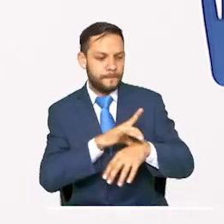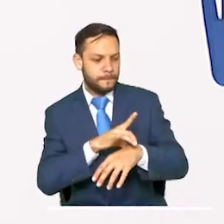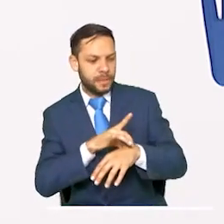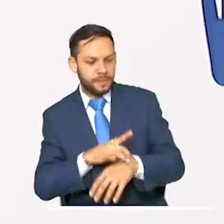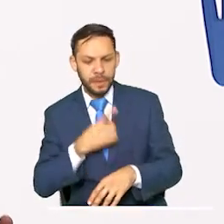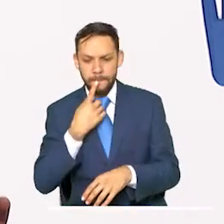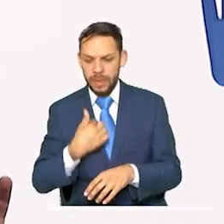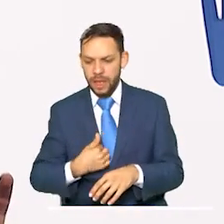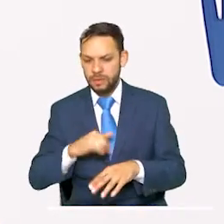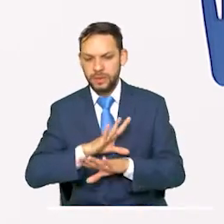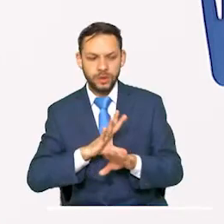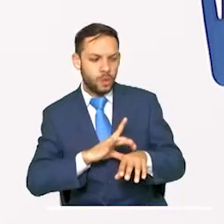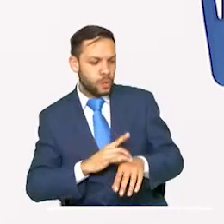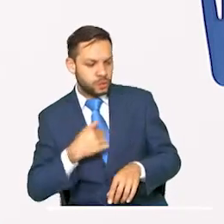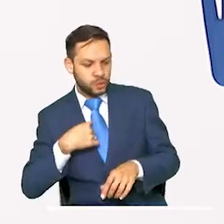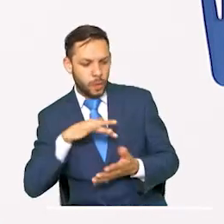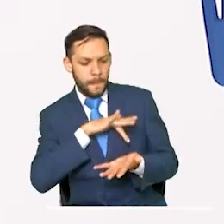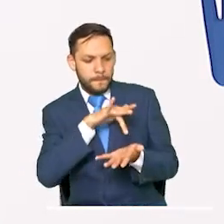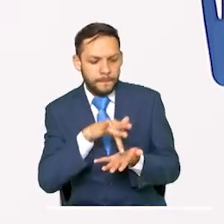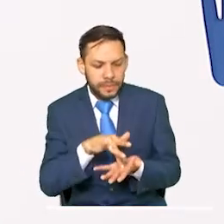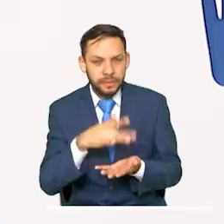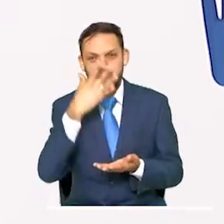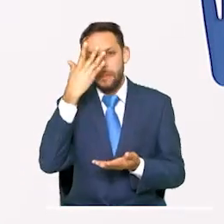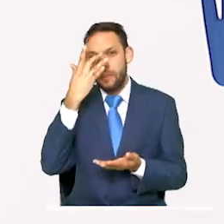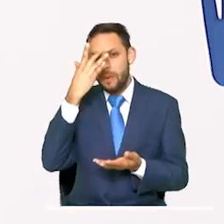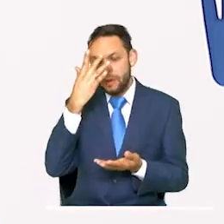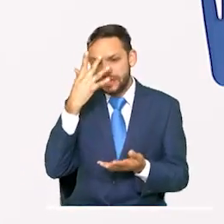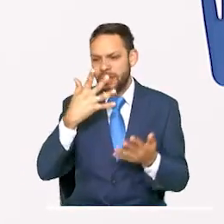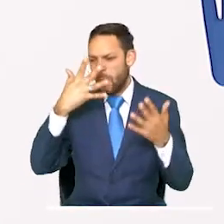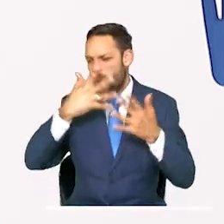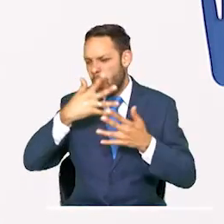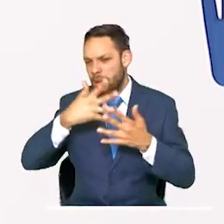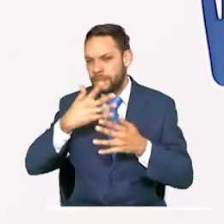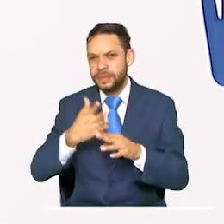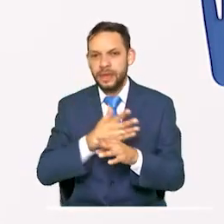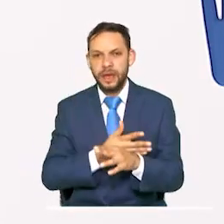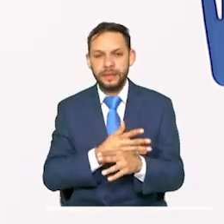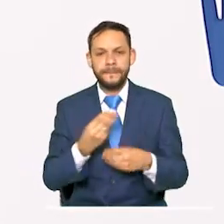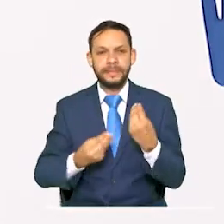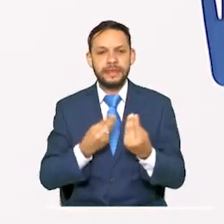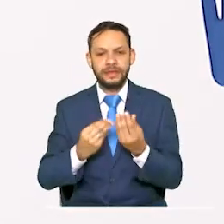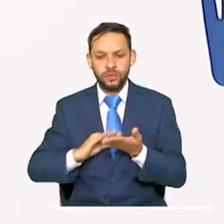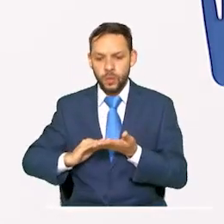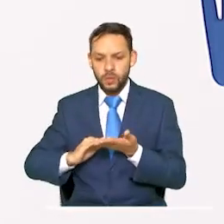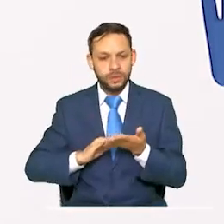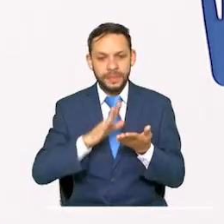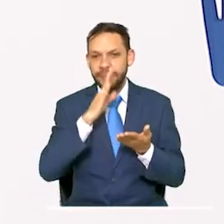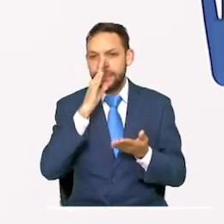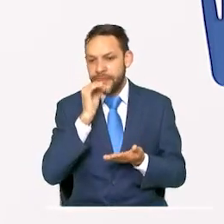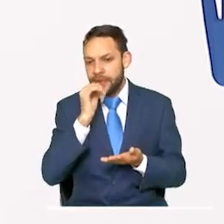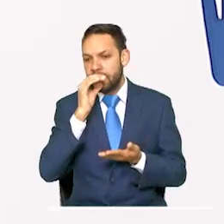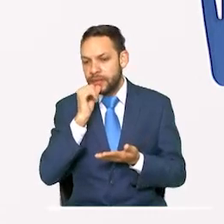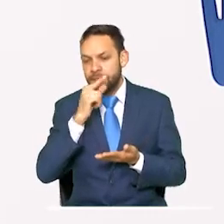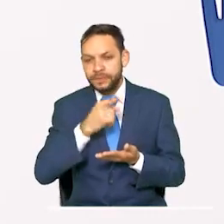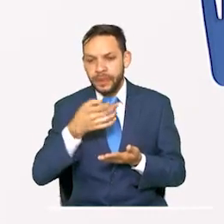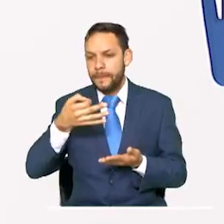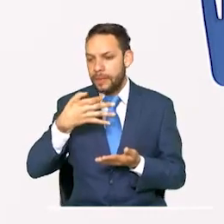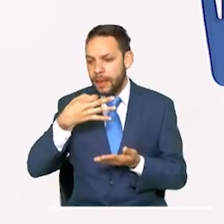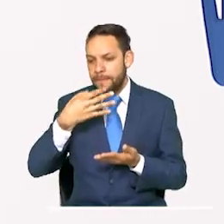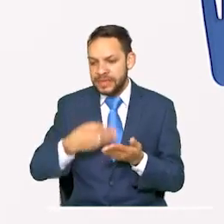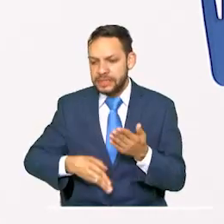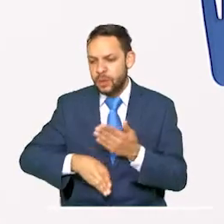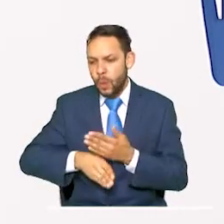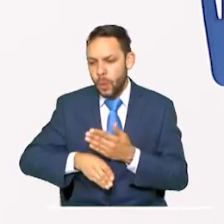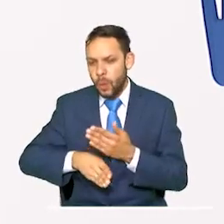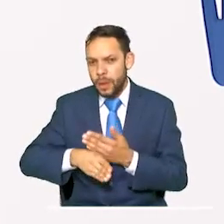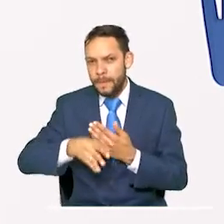uno: no, doctor, pues yo vine aquí porque me dijeron que yo ya no tenía nada que hacerme, que yo tenía que tomar pastas el resto de la vida, que lo